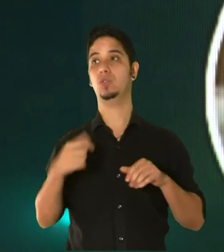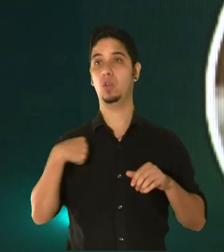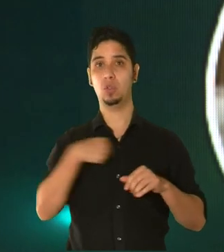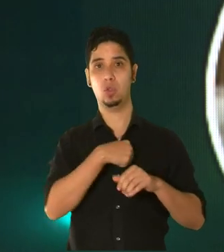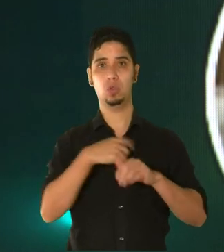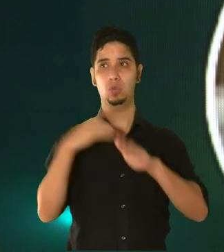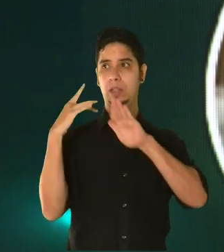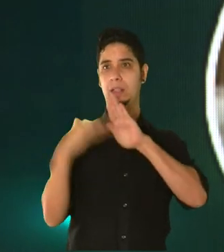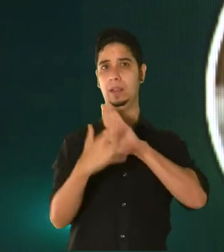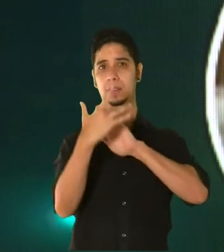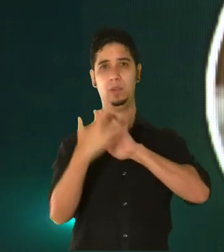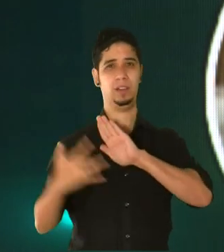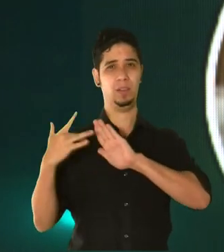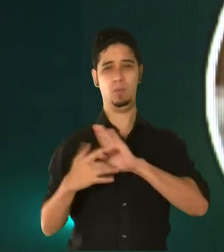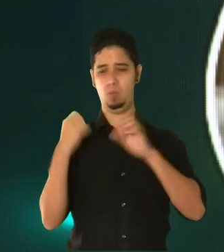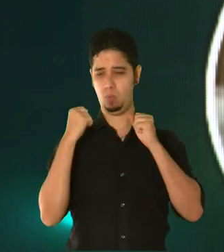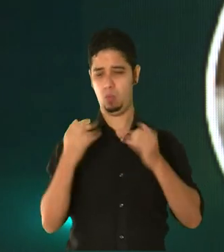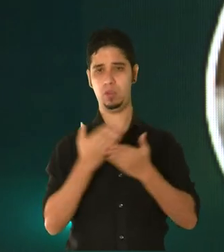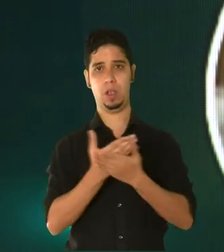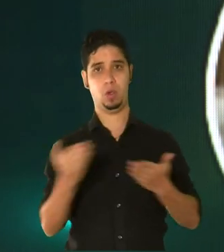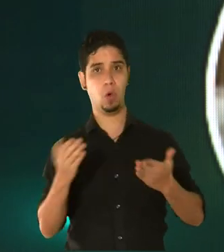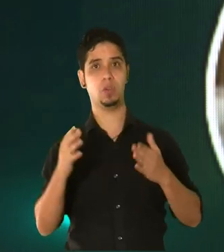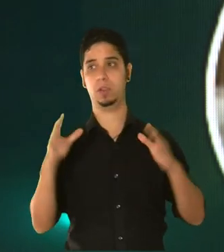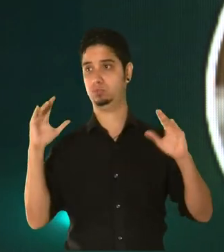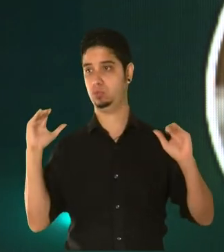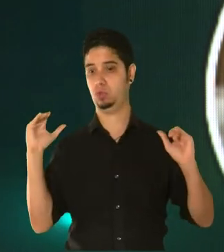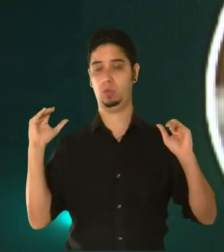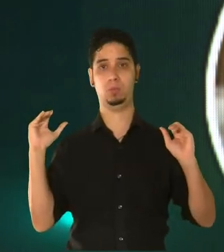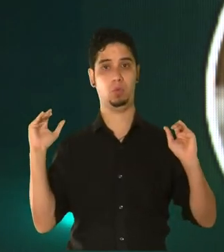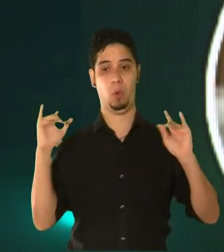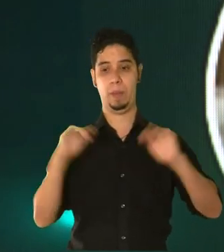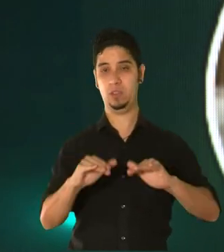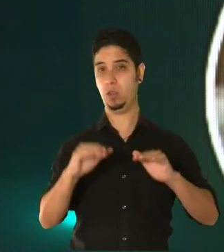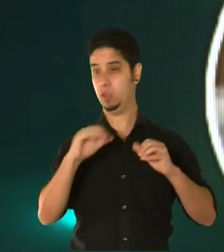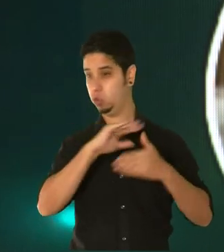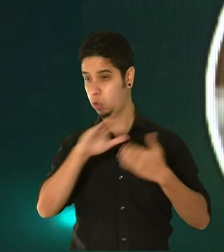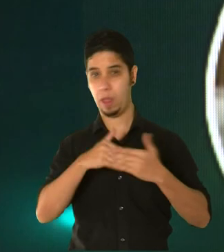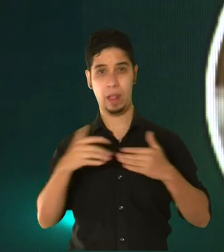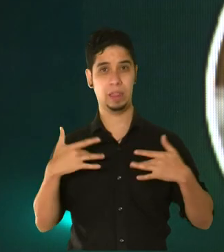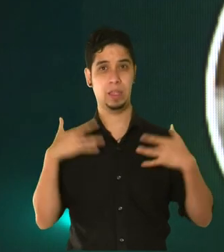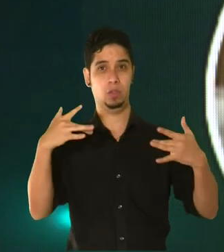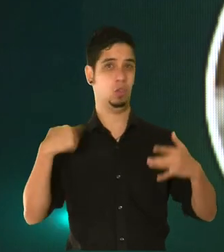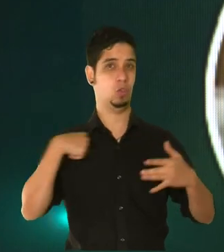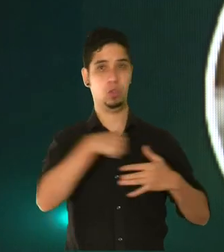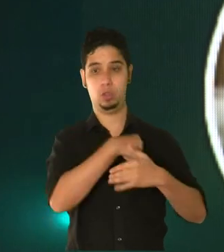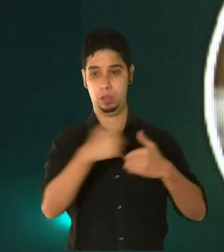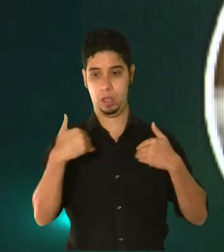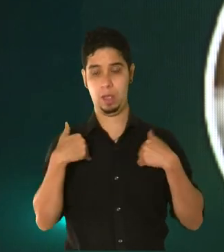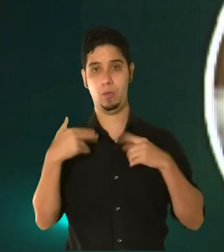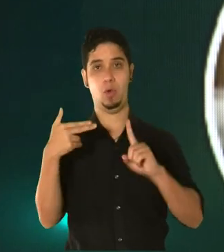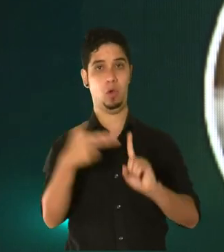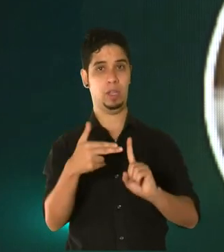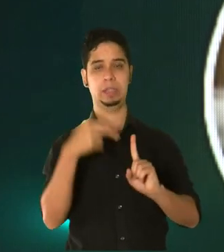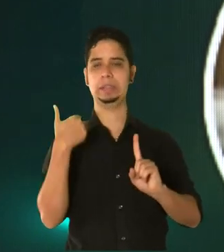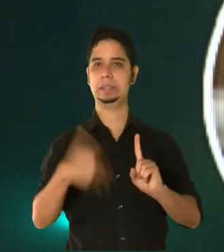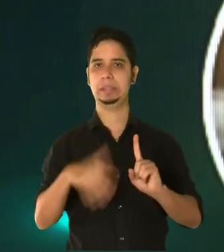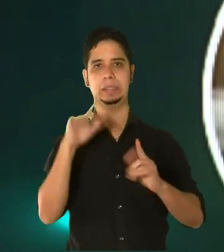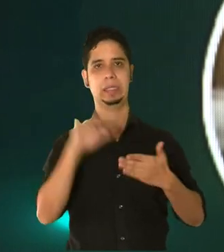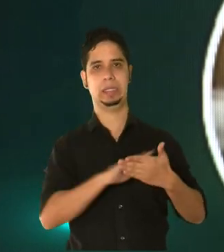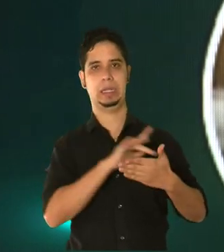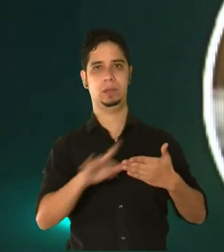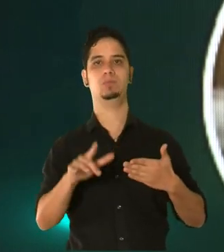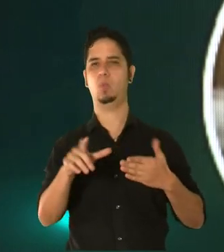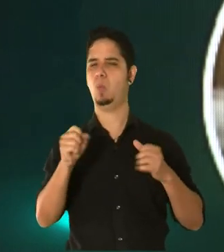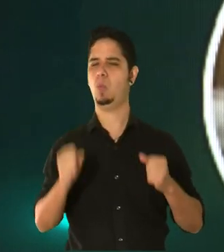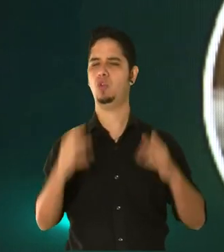todas las reservaciones grupos convenciones todas las actividades que habían en el hotel ha sido un año de muchos retos en nuestro